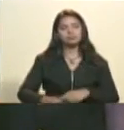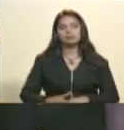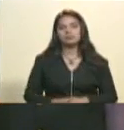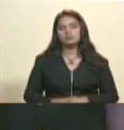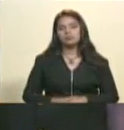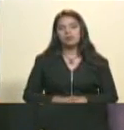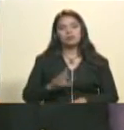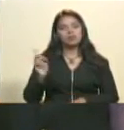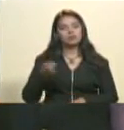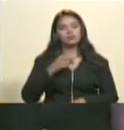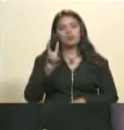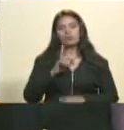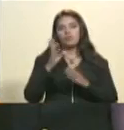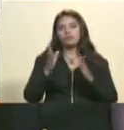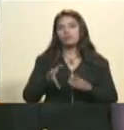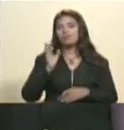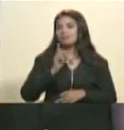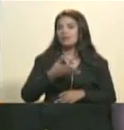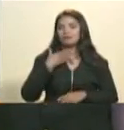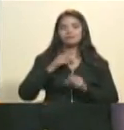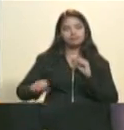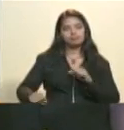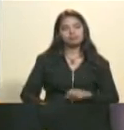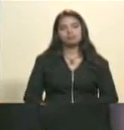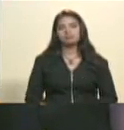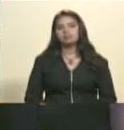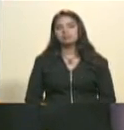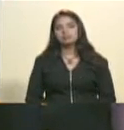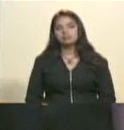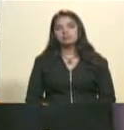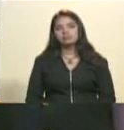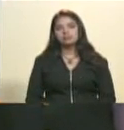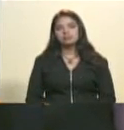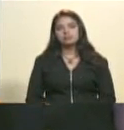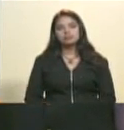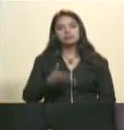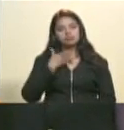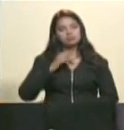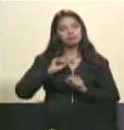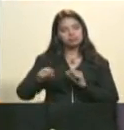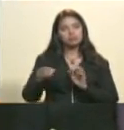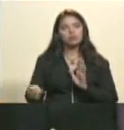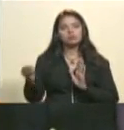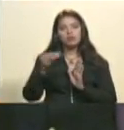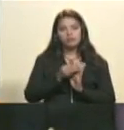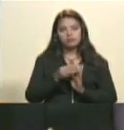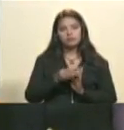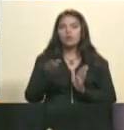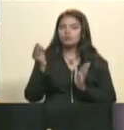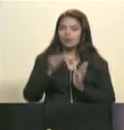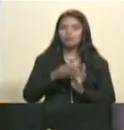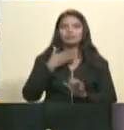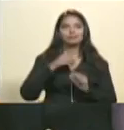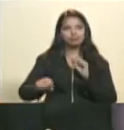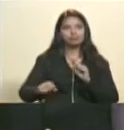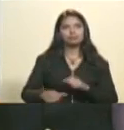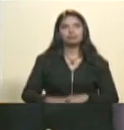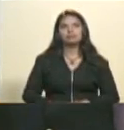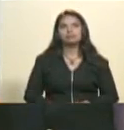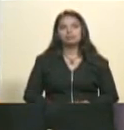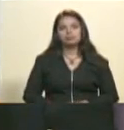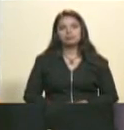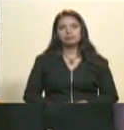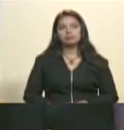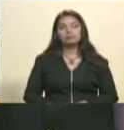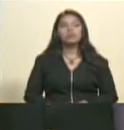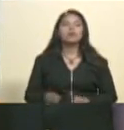los venezolanos y las venezolanas. Lo rechazamos nuevamente, nuevamente lo rechazamos. Y